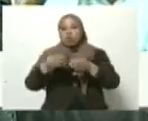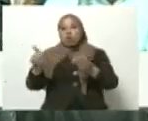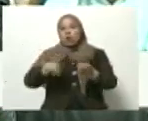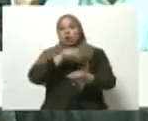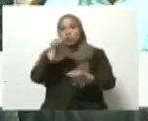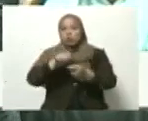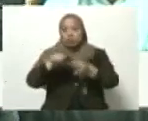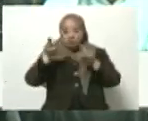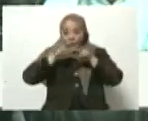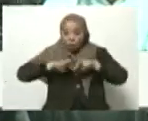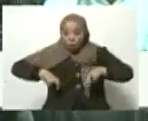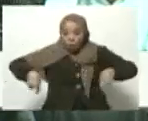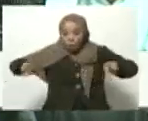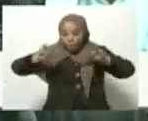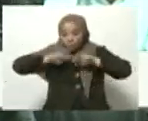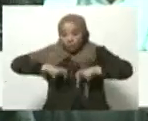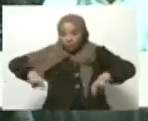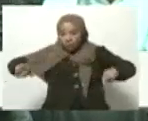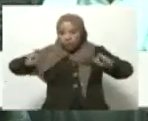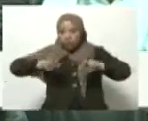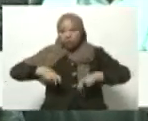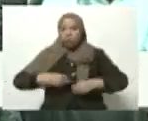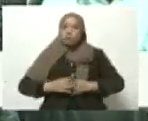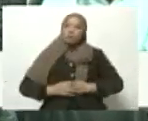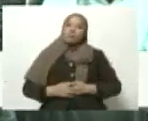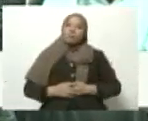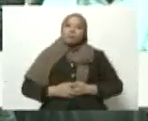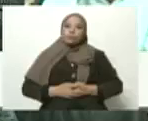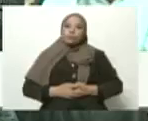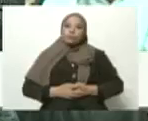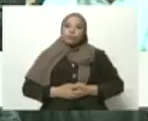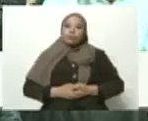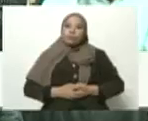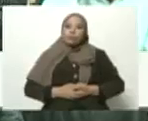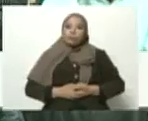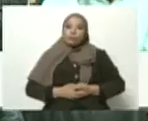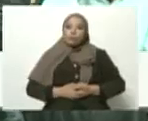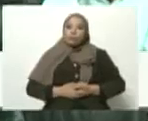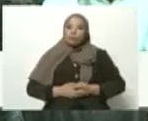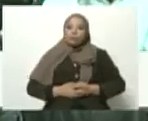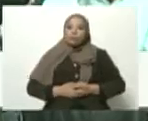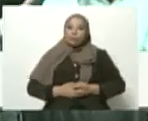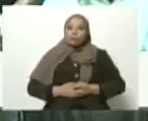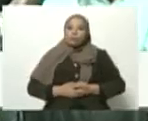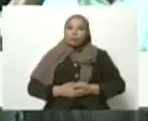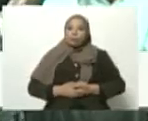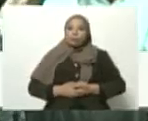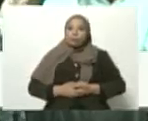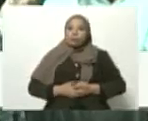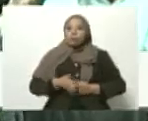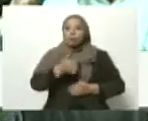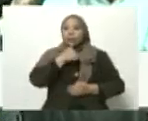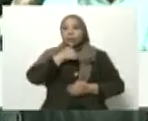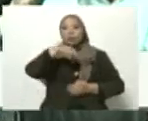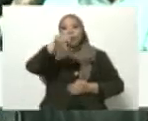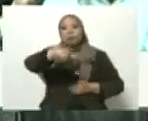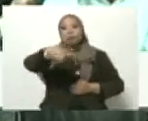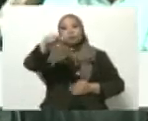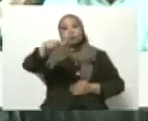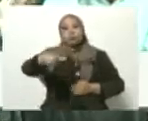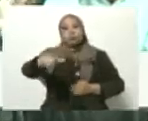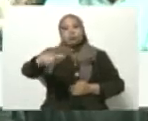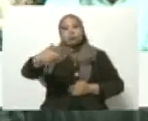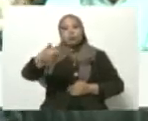una investigación. Está la resolución que señala quiénes son las personas